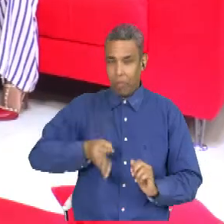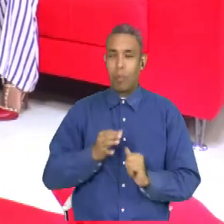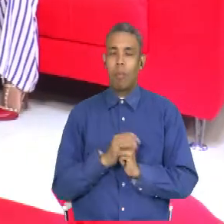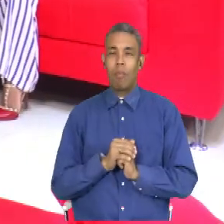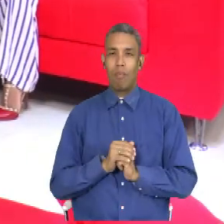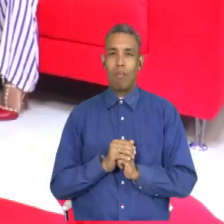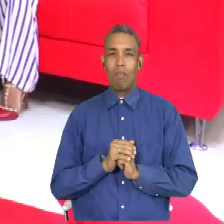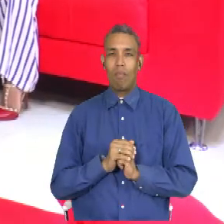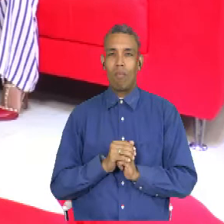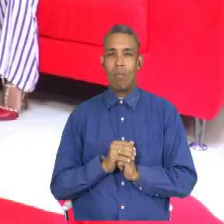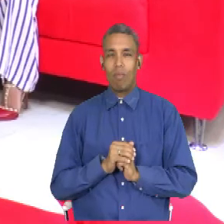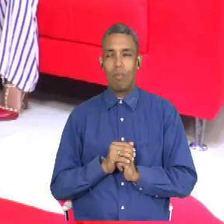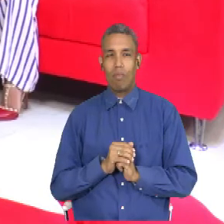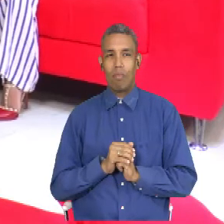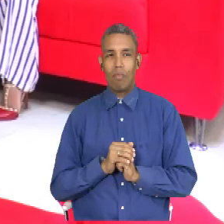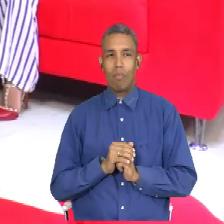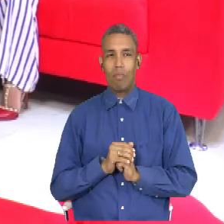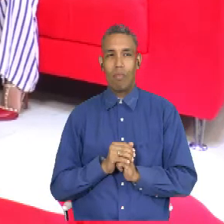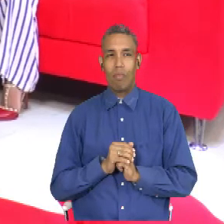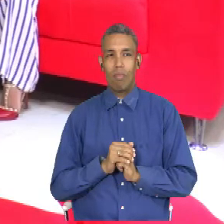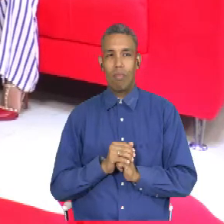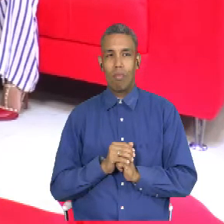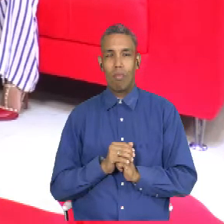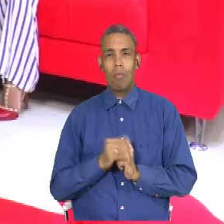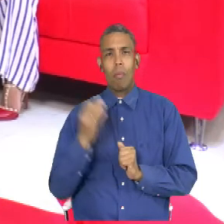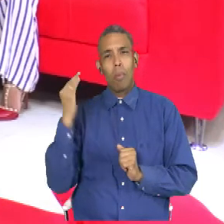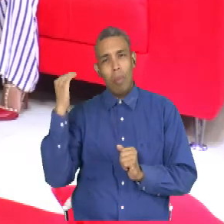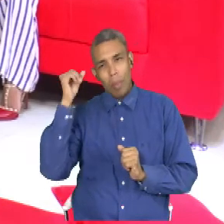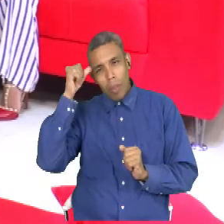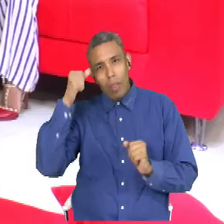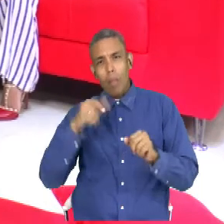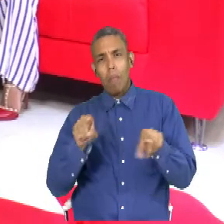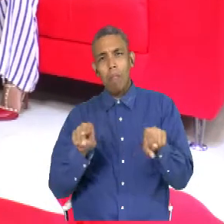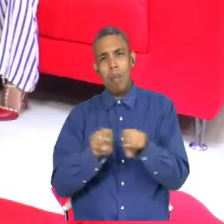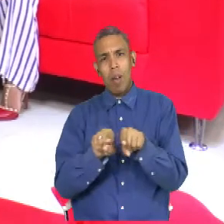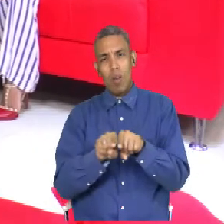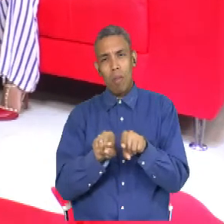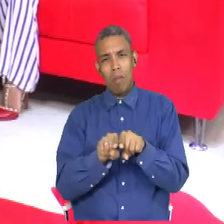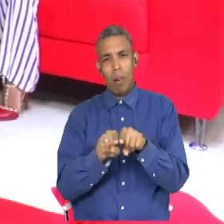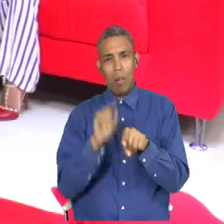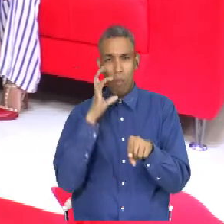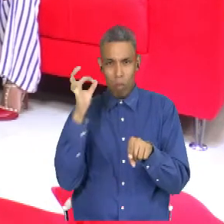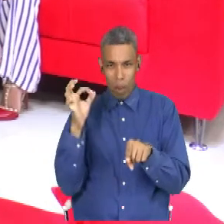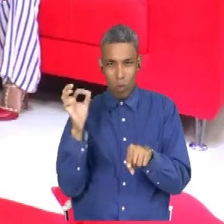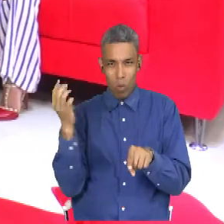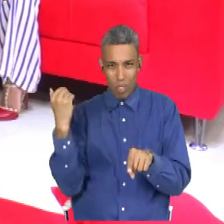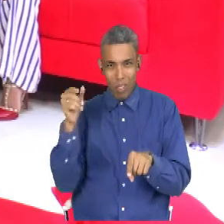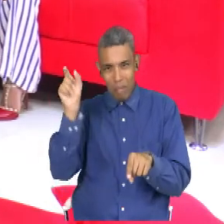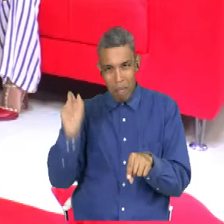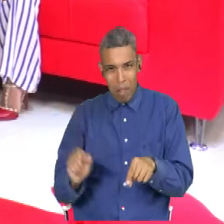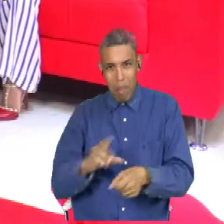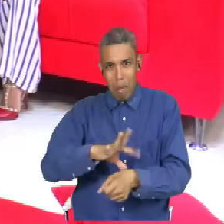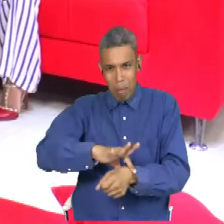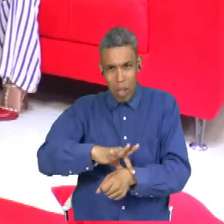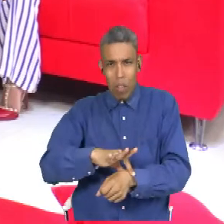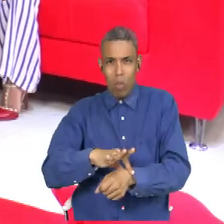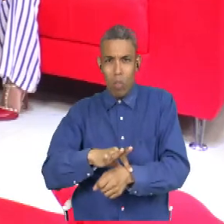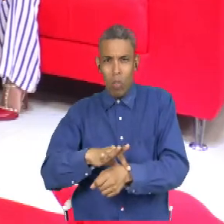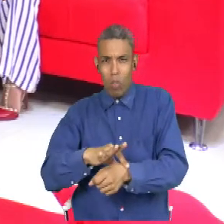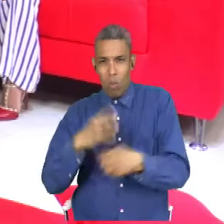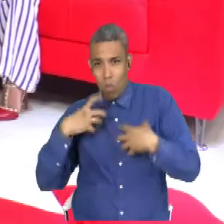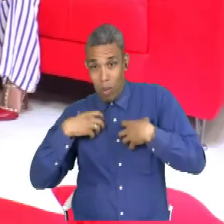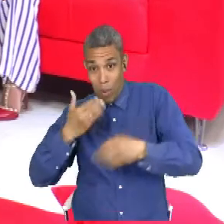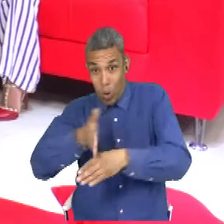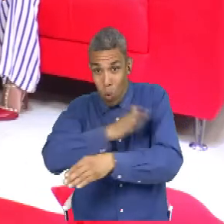de los animalitos que en algún momento mi hermanito llevó a la veterinaria. Y ellos fueron donde una vecina y